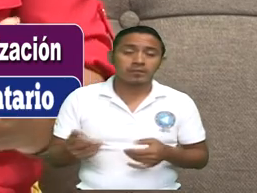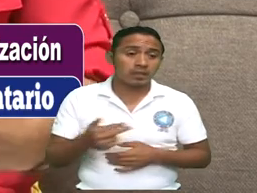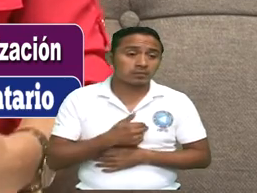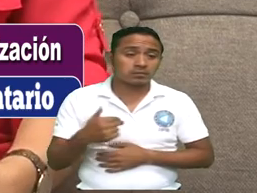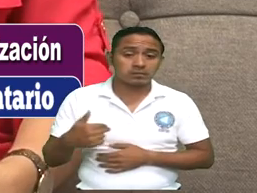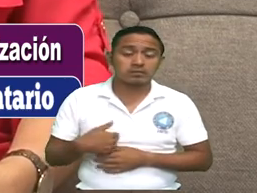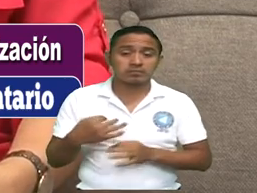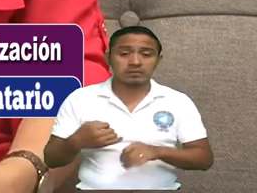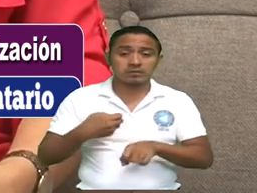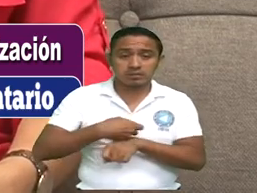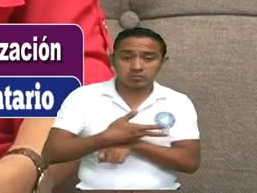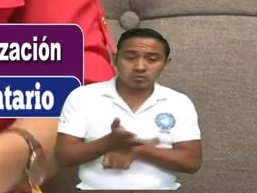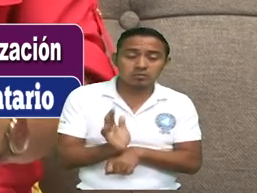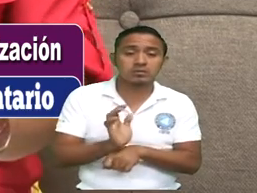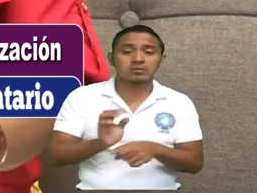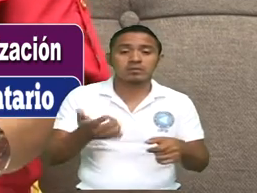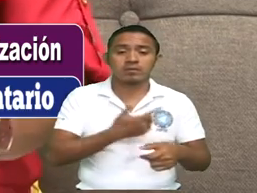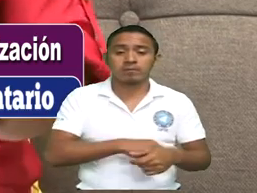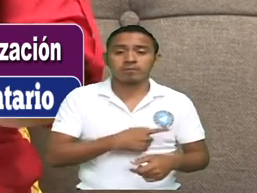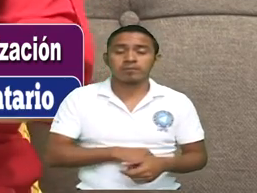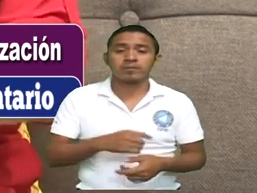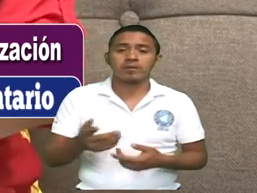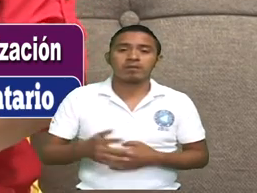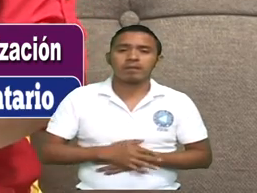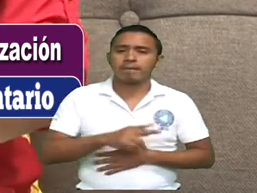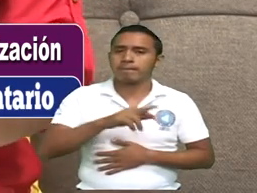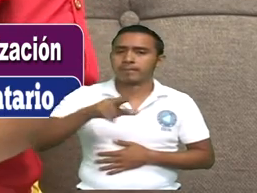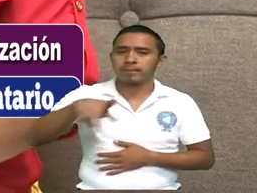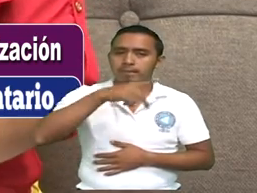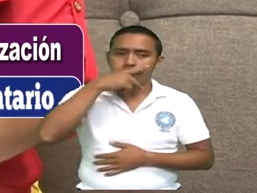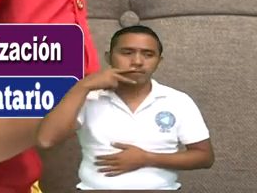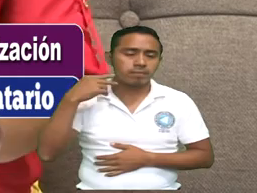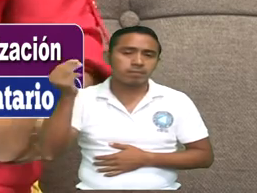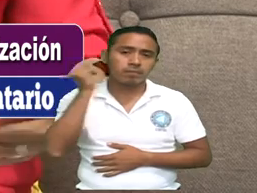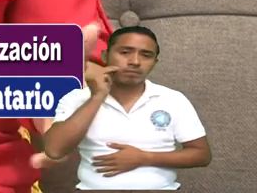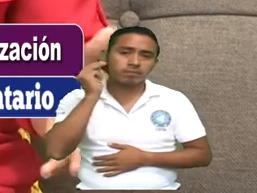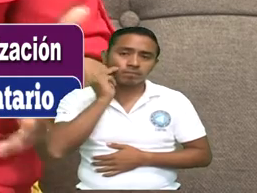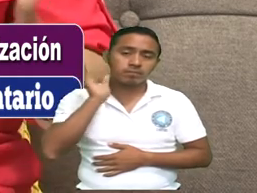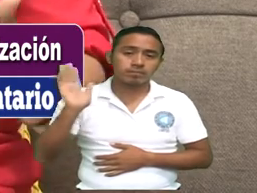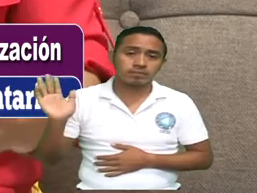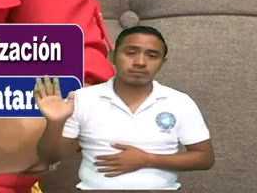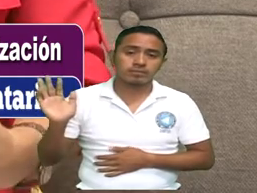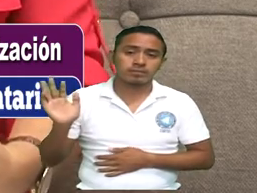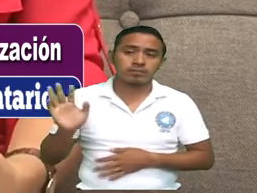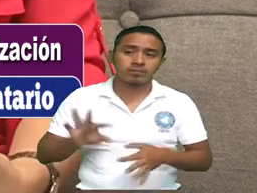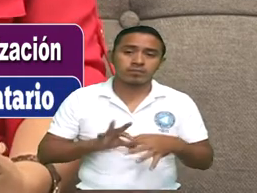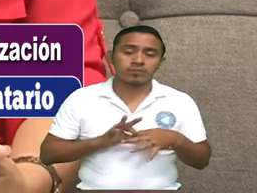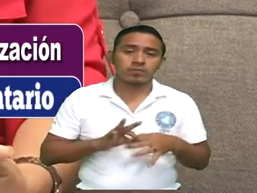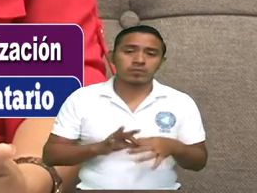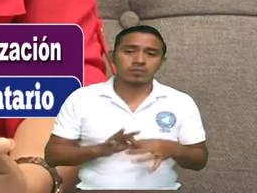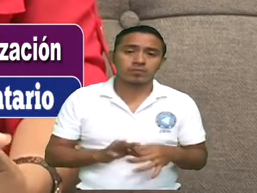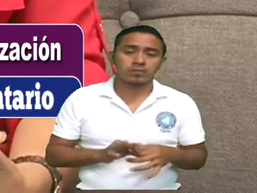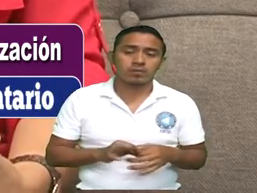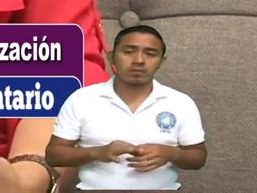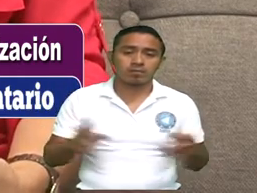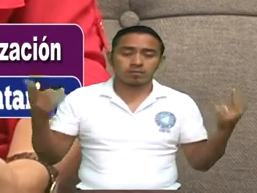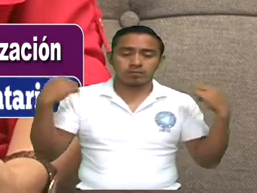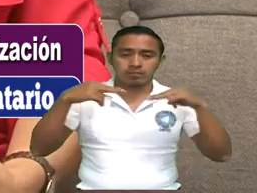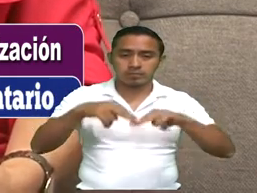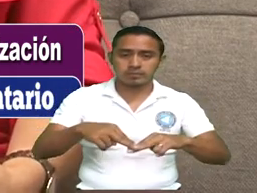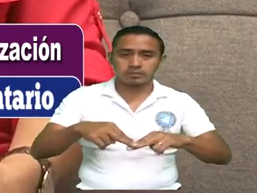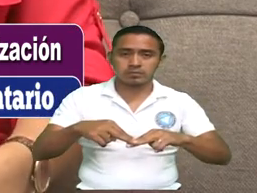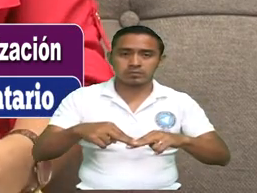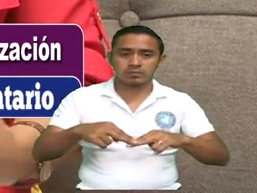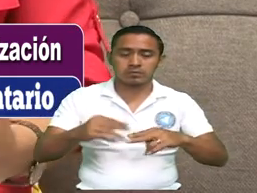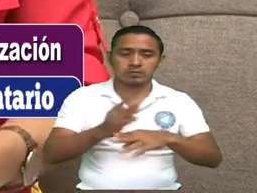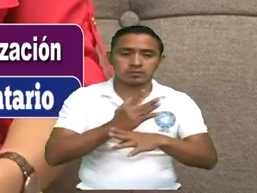la consejería escolar de forma tal de que el mismo padre de familia en unidad con el docente, con